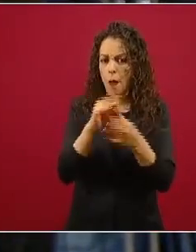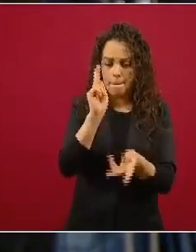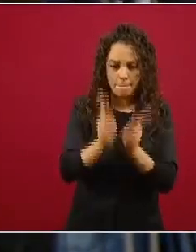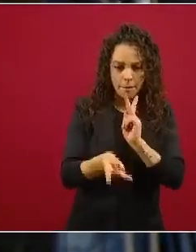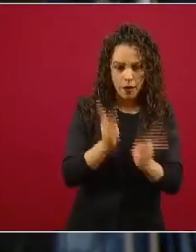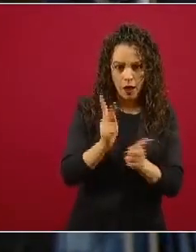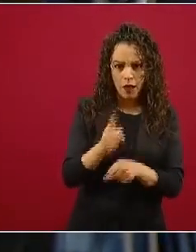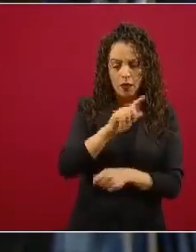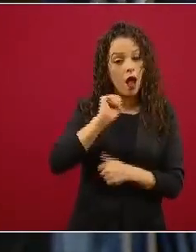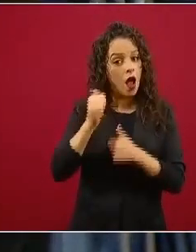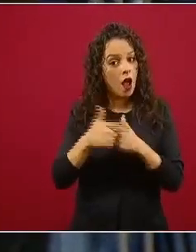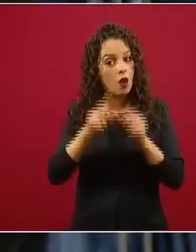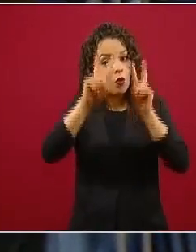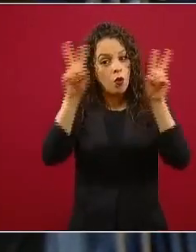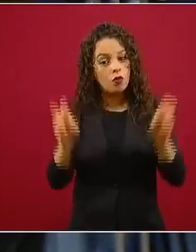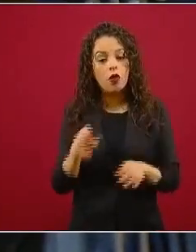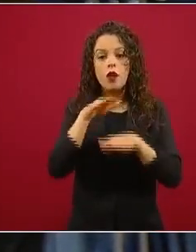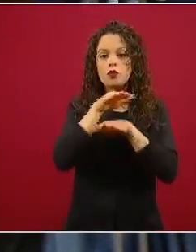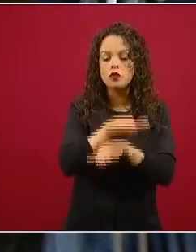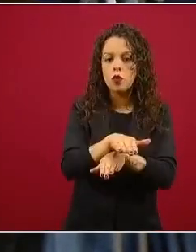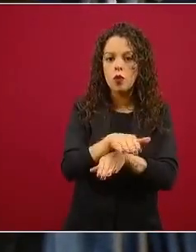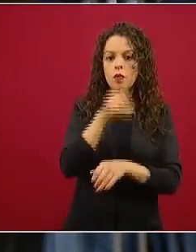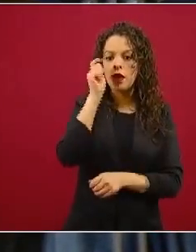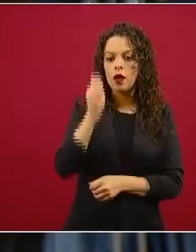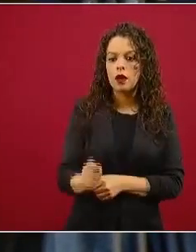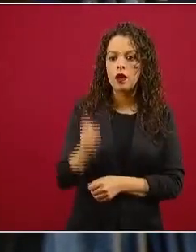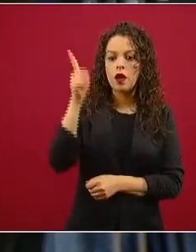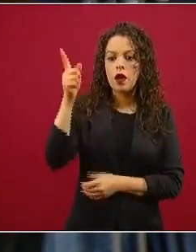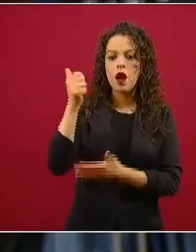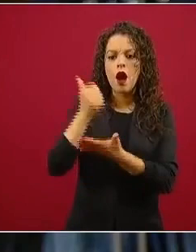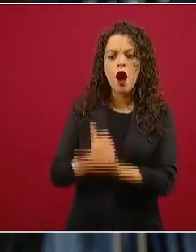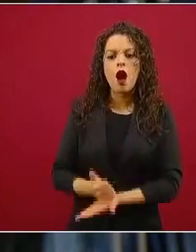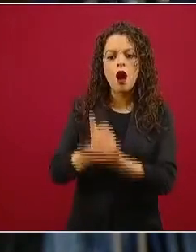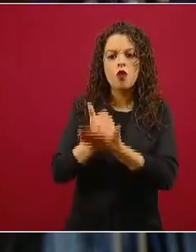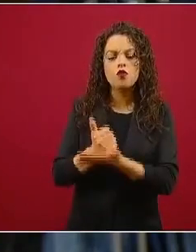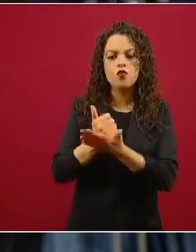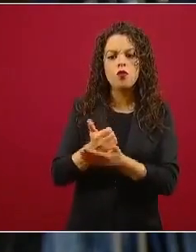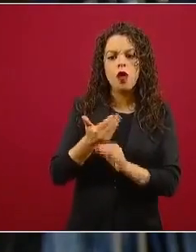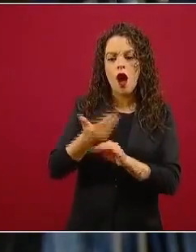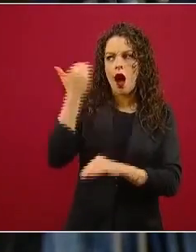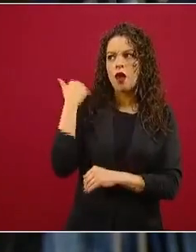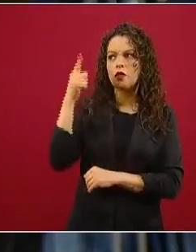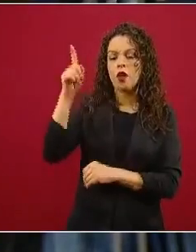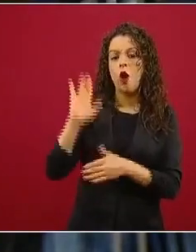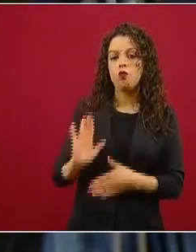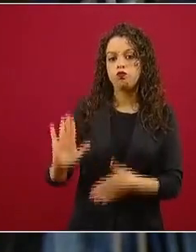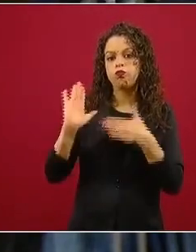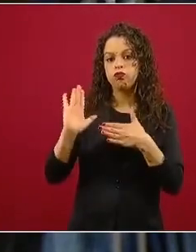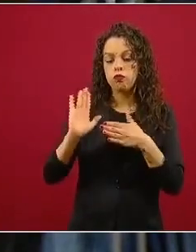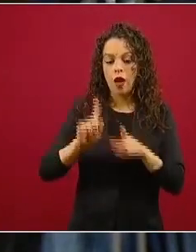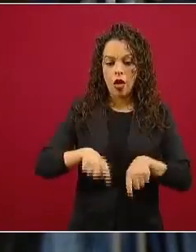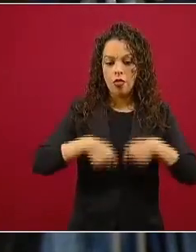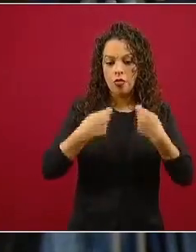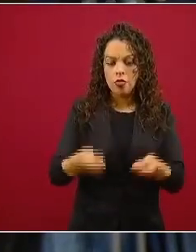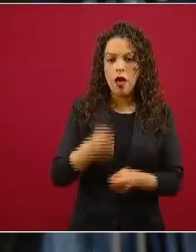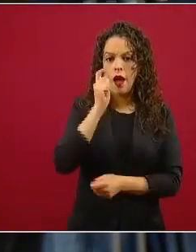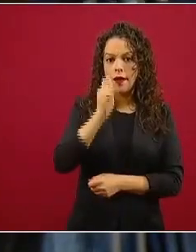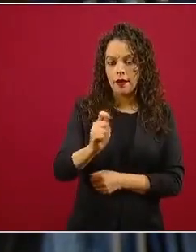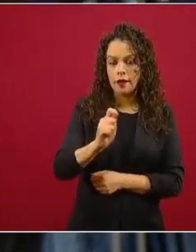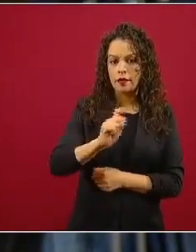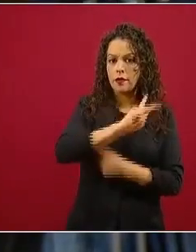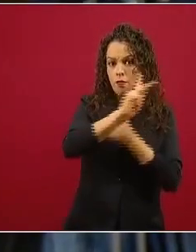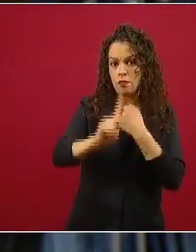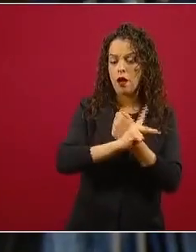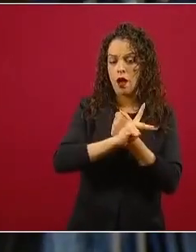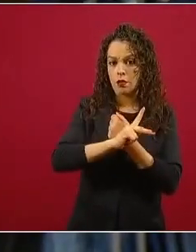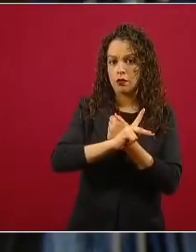acerca de la ayuda que él se había comprometido a enviar a los países de Centroamérica. México